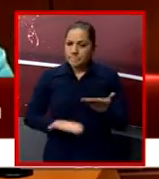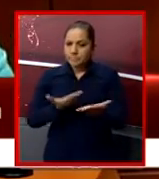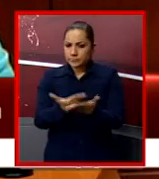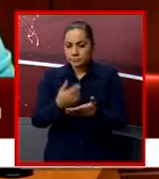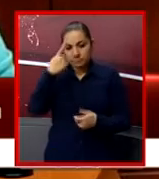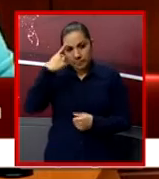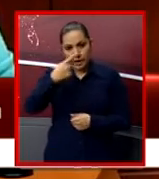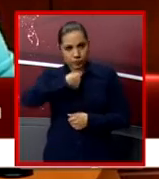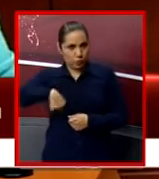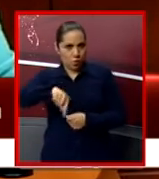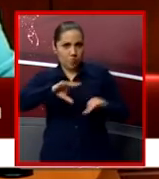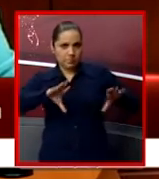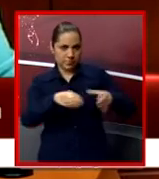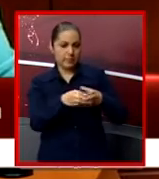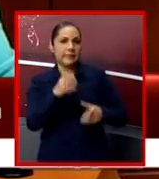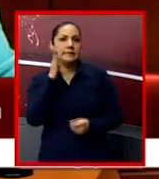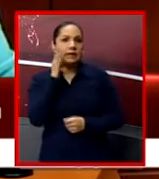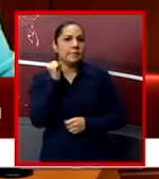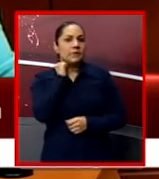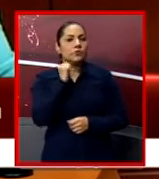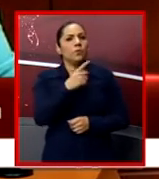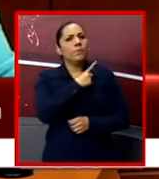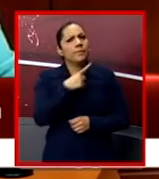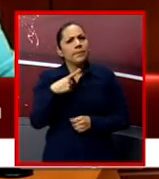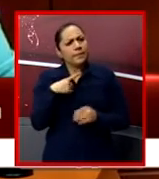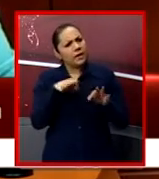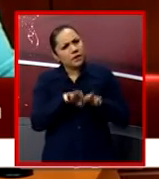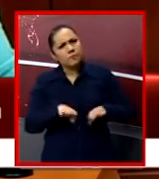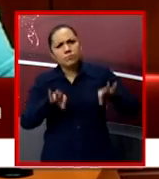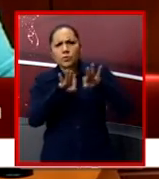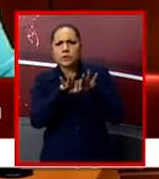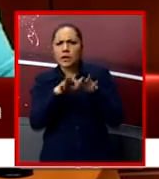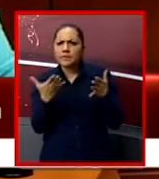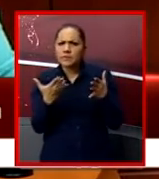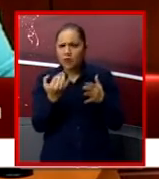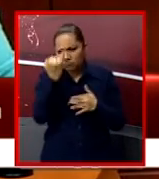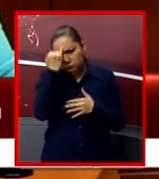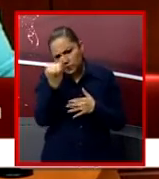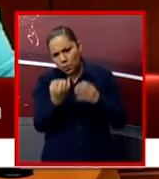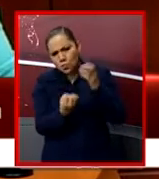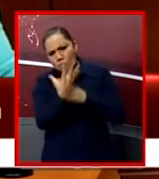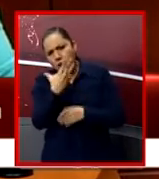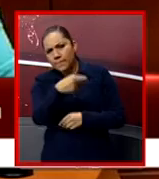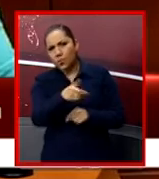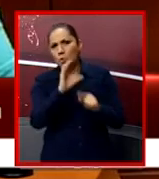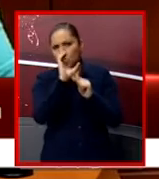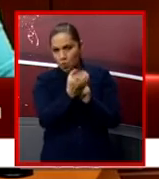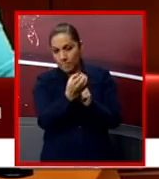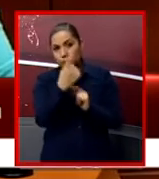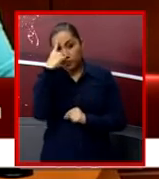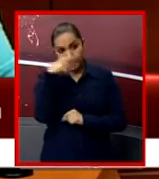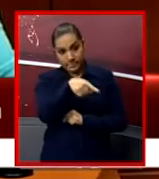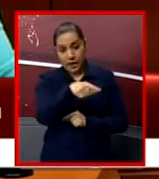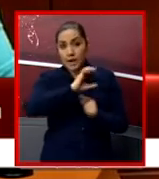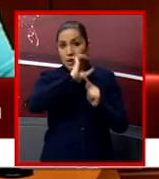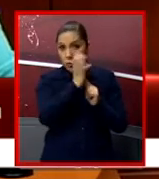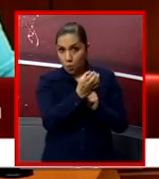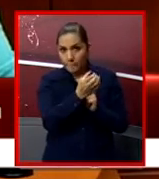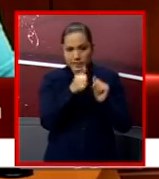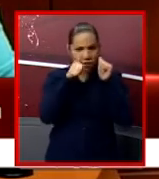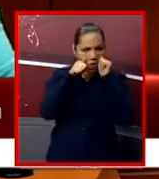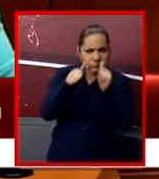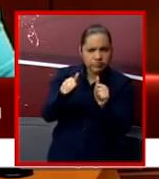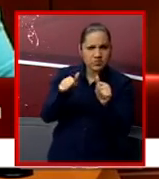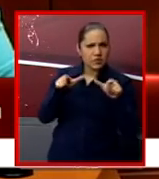posibilidad de poder contar con una comisión que acompañe, que vigile,